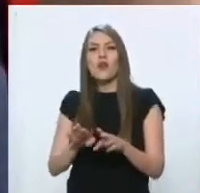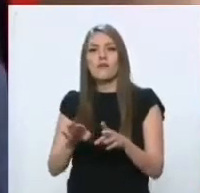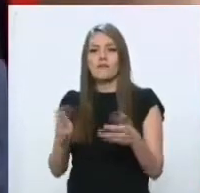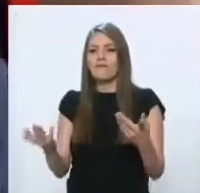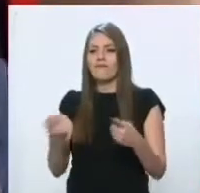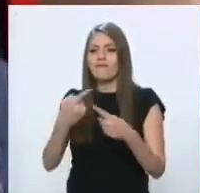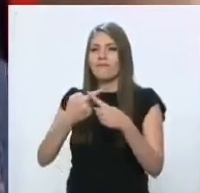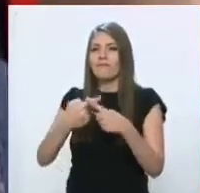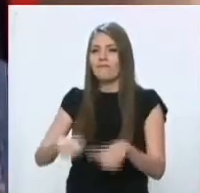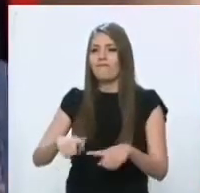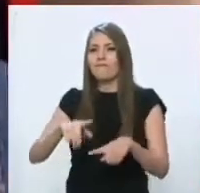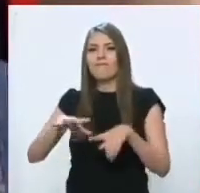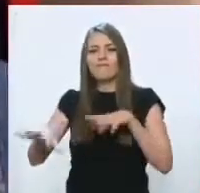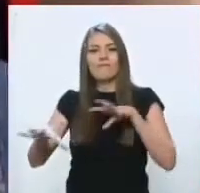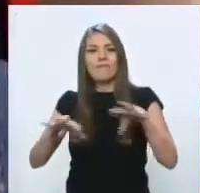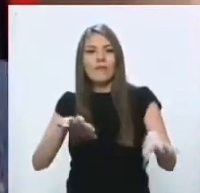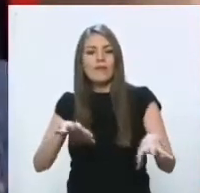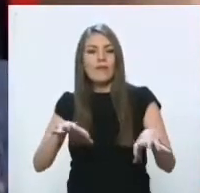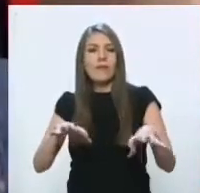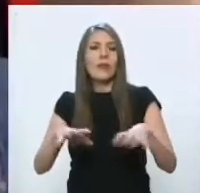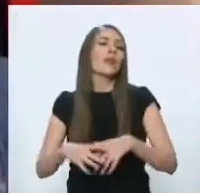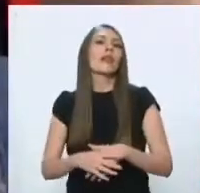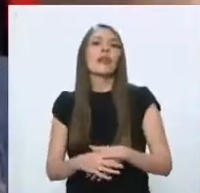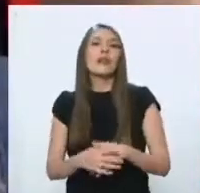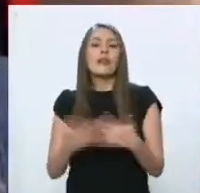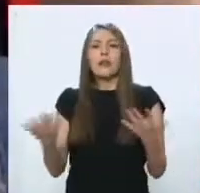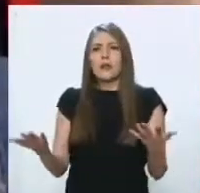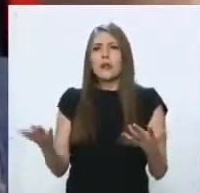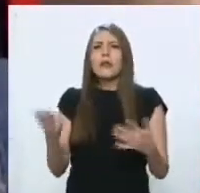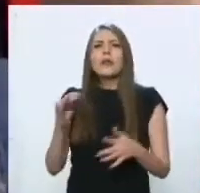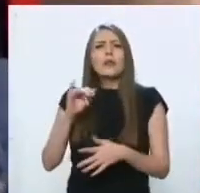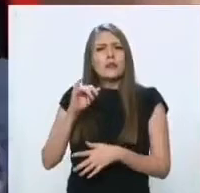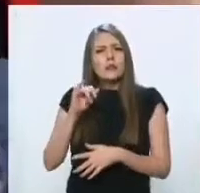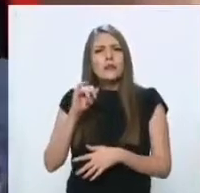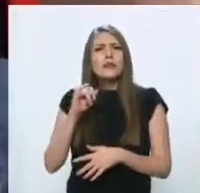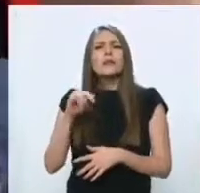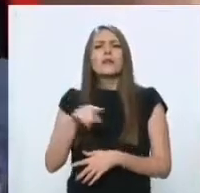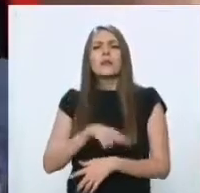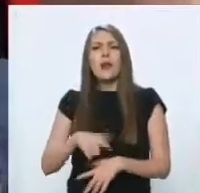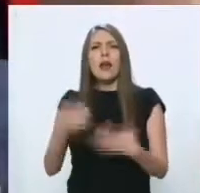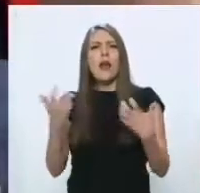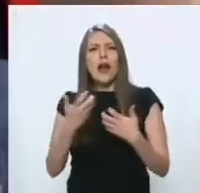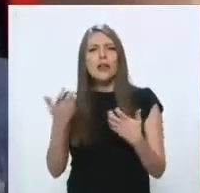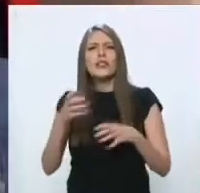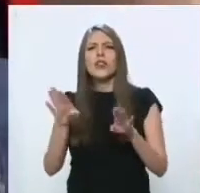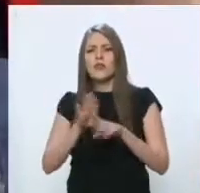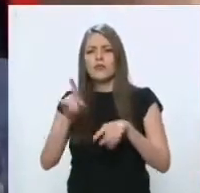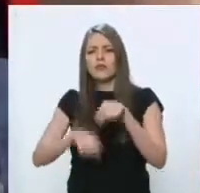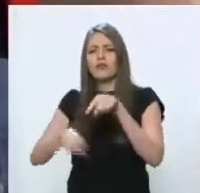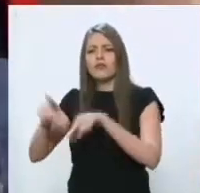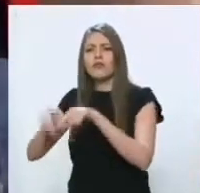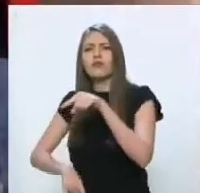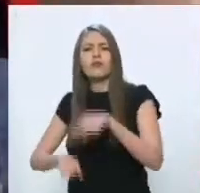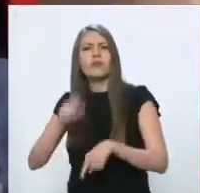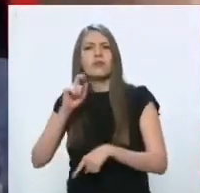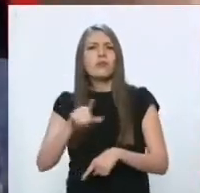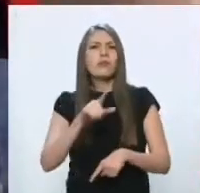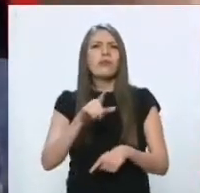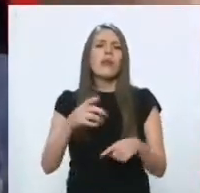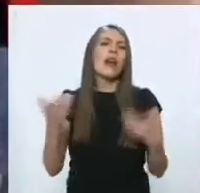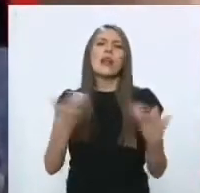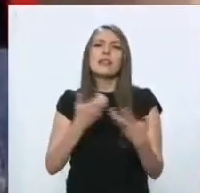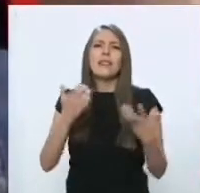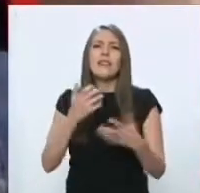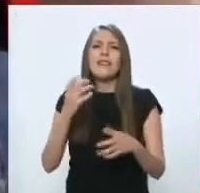indiferenciable. Entonces, por supuesto, se ha combatido la facturación falsa, se ha